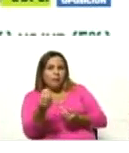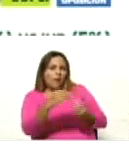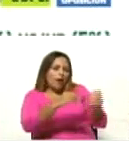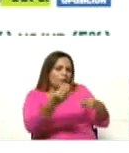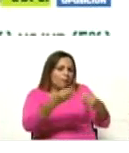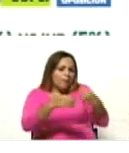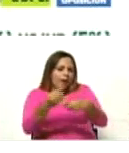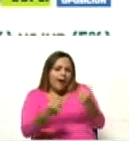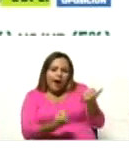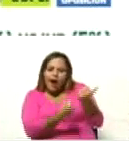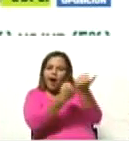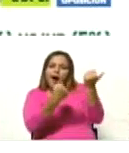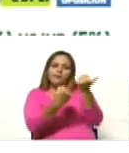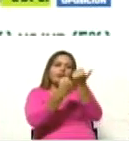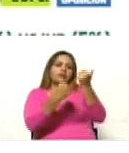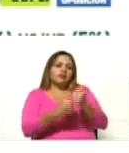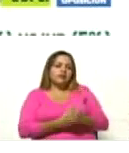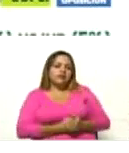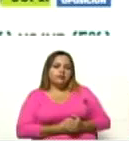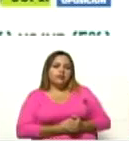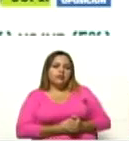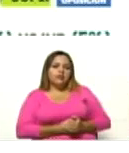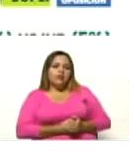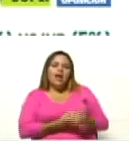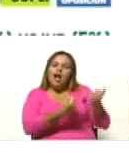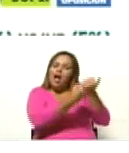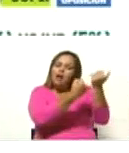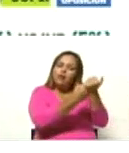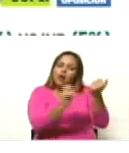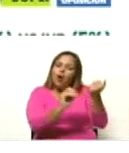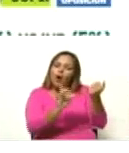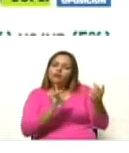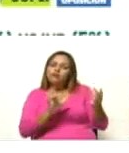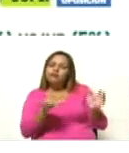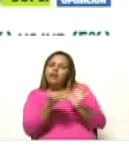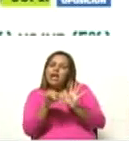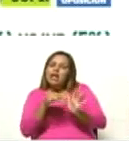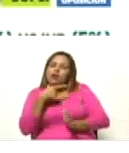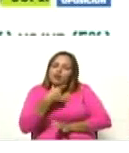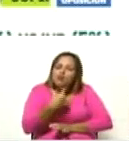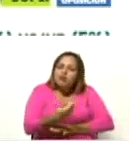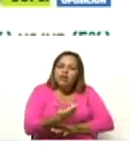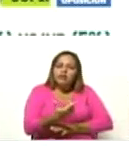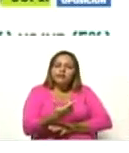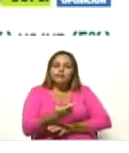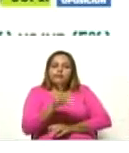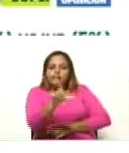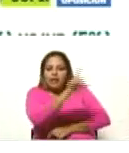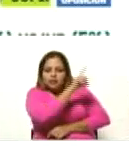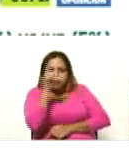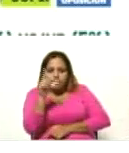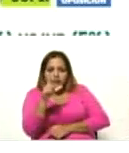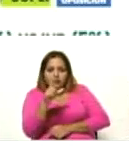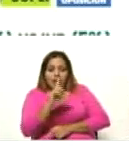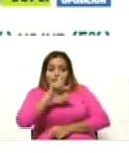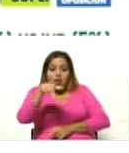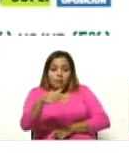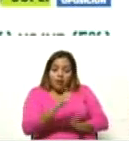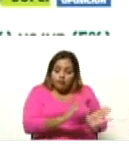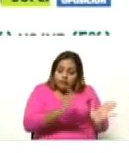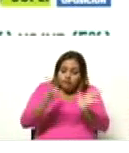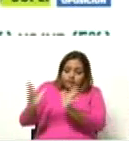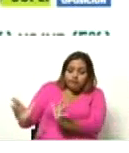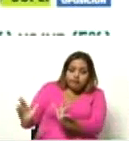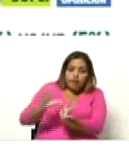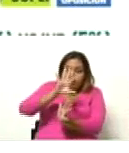el respaldo hacia el partido, el de respaldo o simpatía hacia el Partido Socialista Unido de Venezuela. Luego, sumando todos los